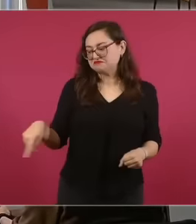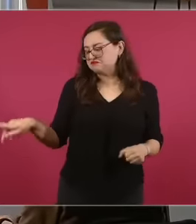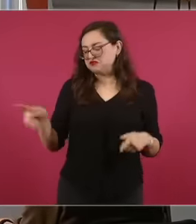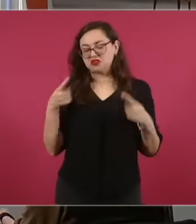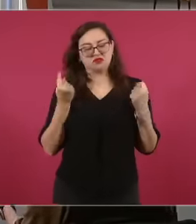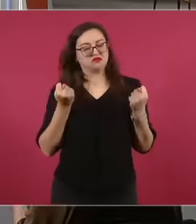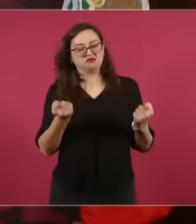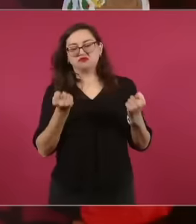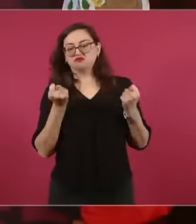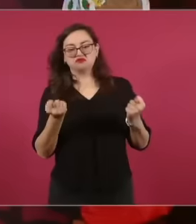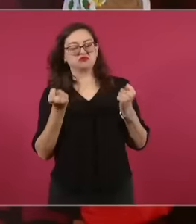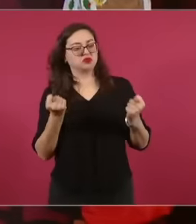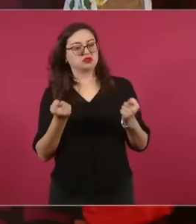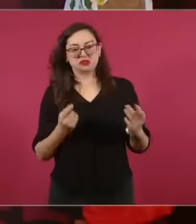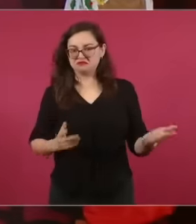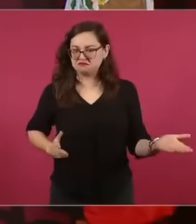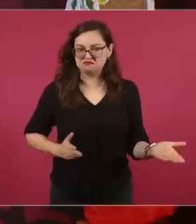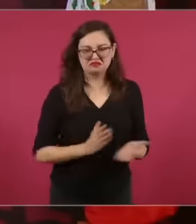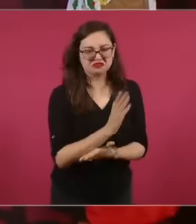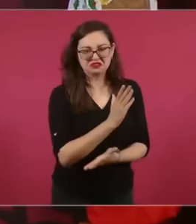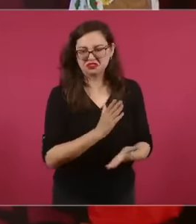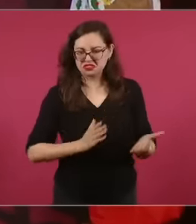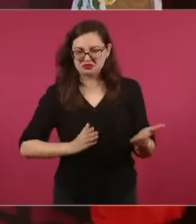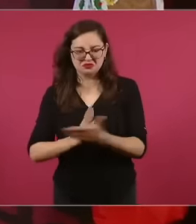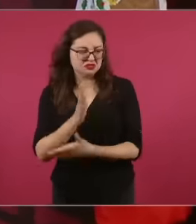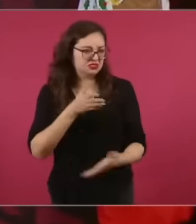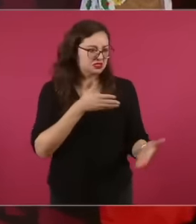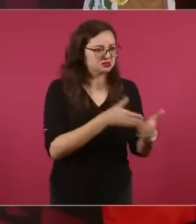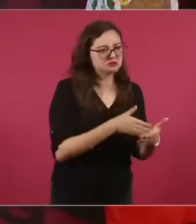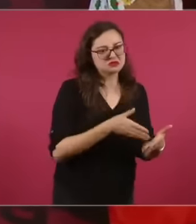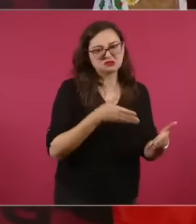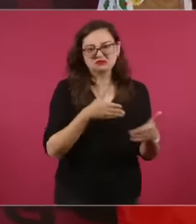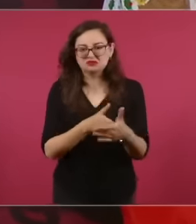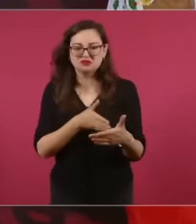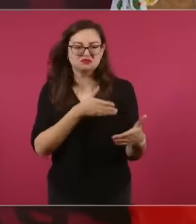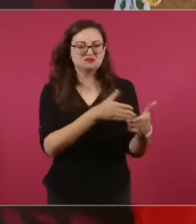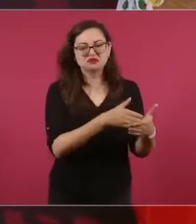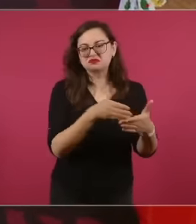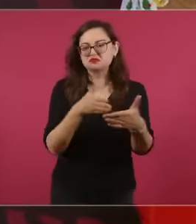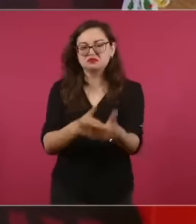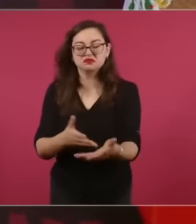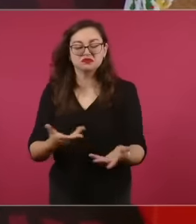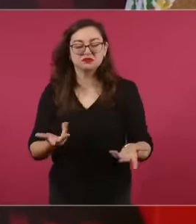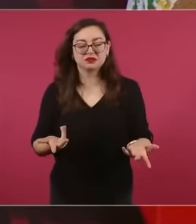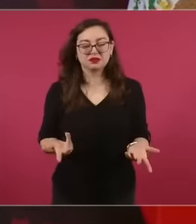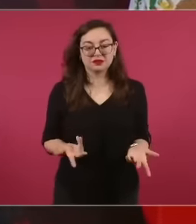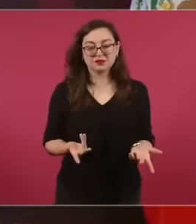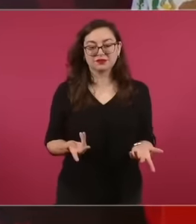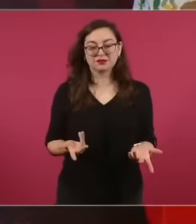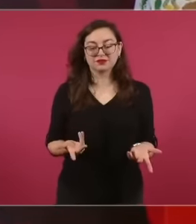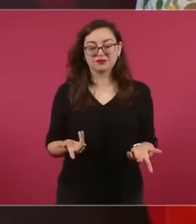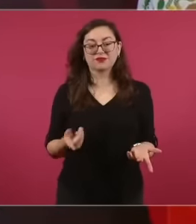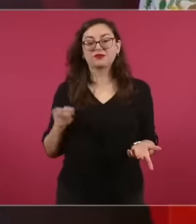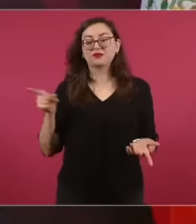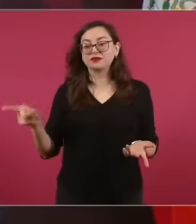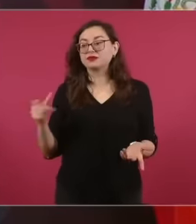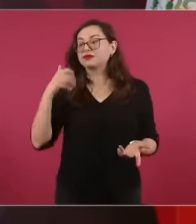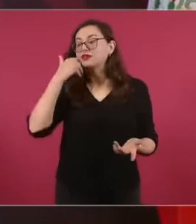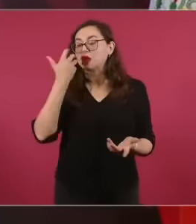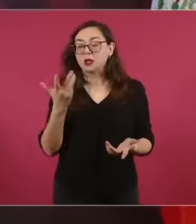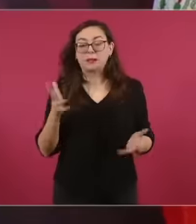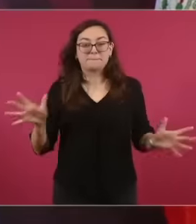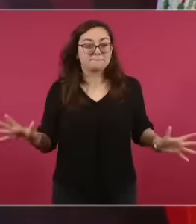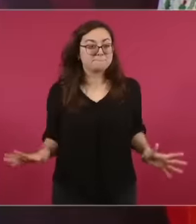entorpecer la vida pública del país, provocar